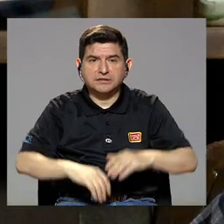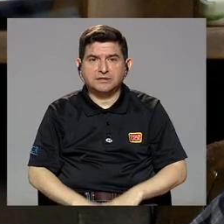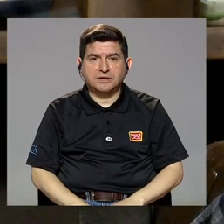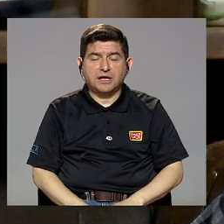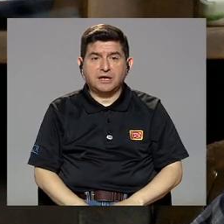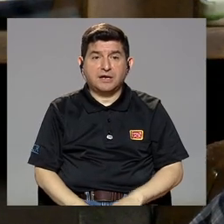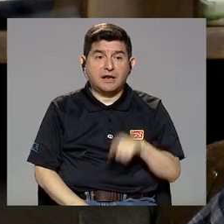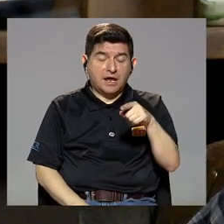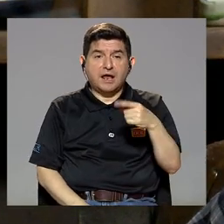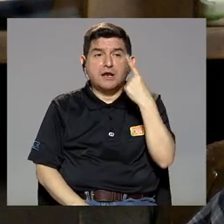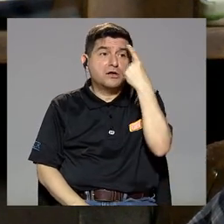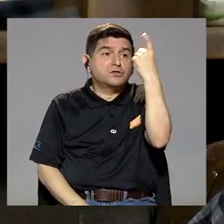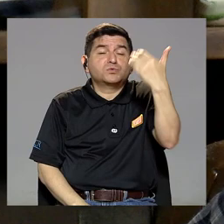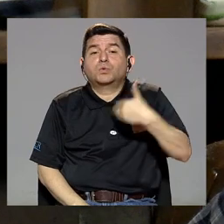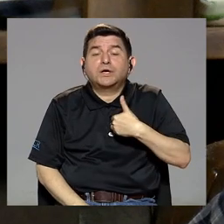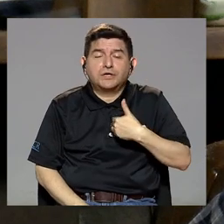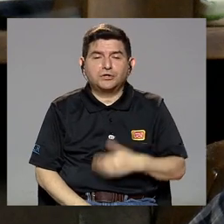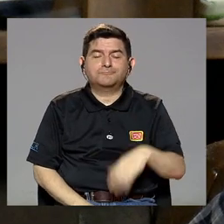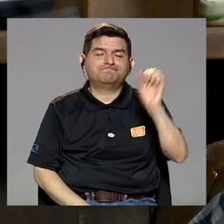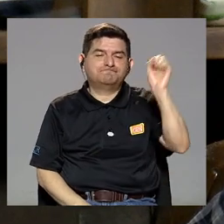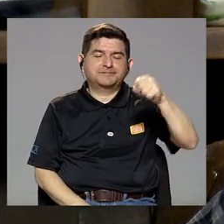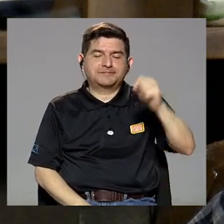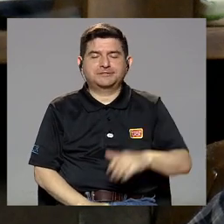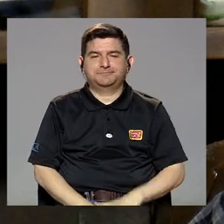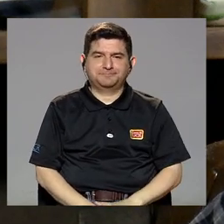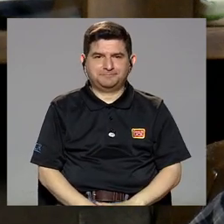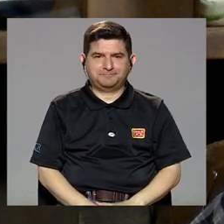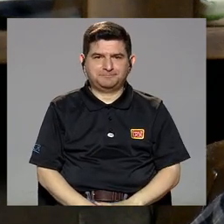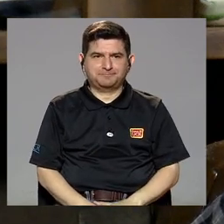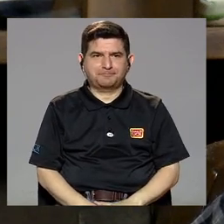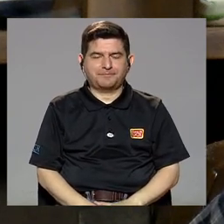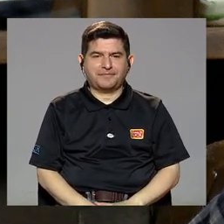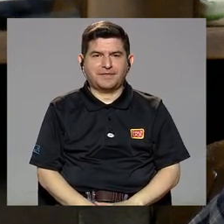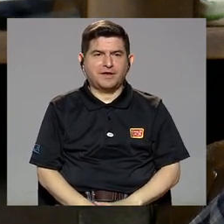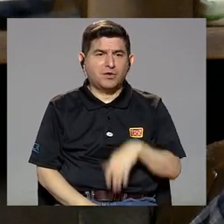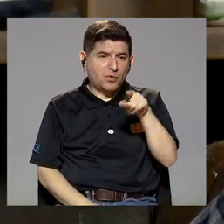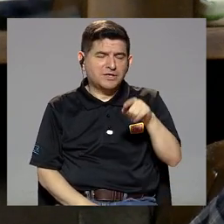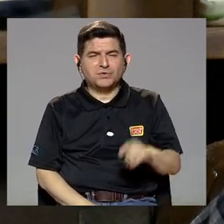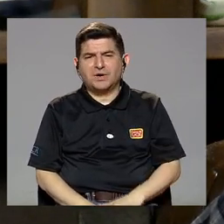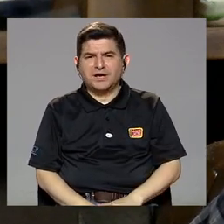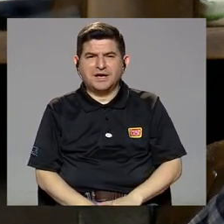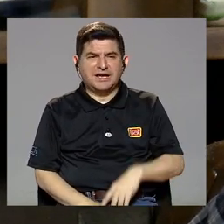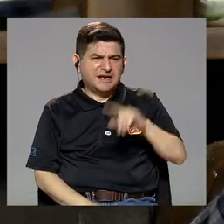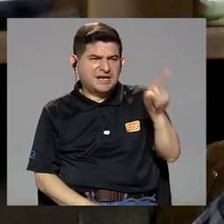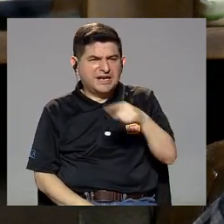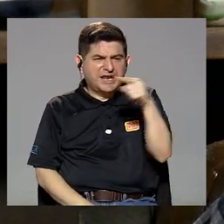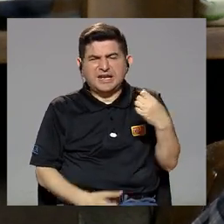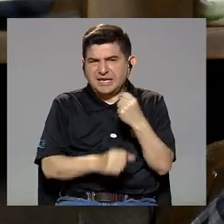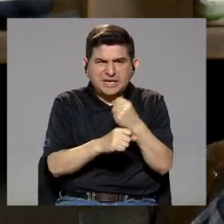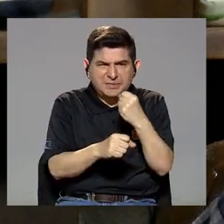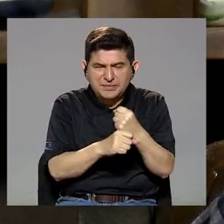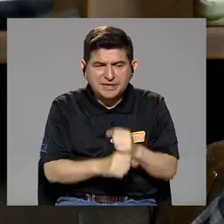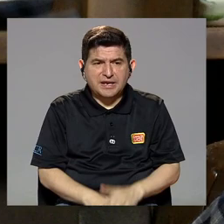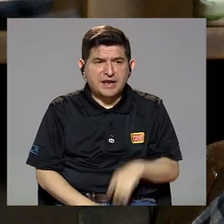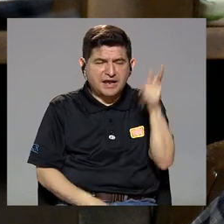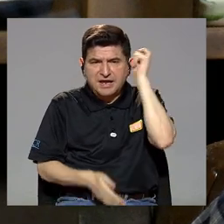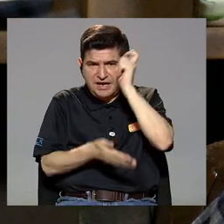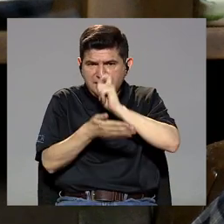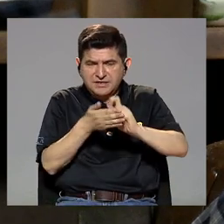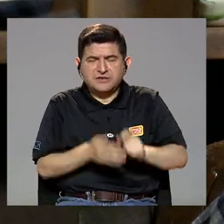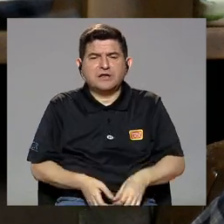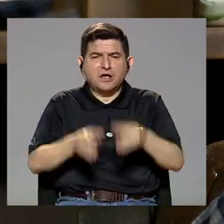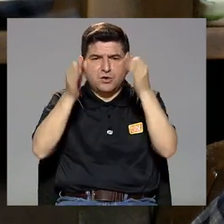que parece un sueño también si él cuando lo quitaron del trabajo era leer al secretario del juzgado